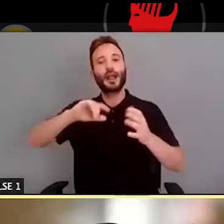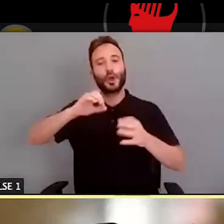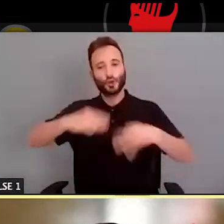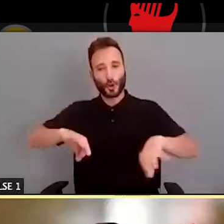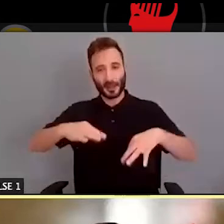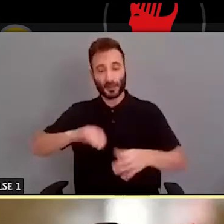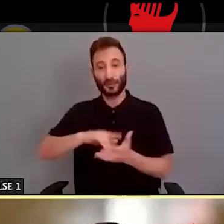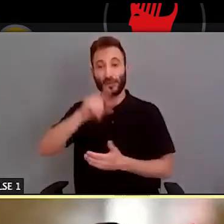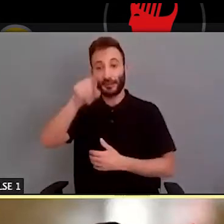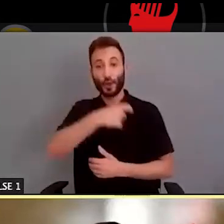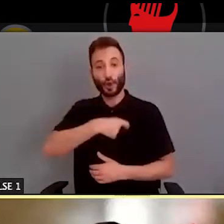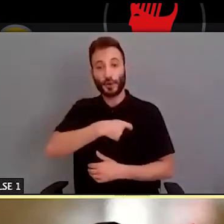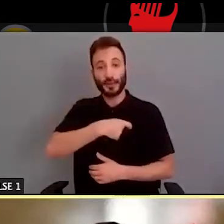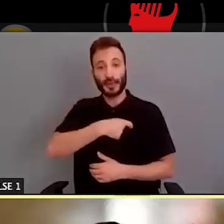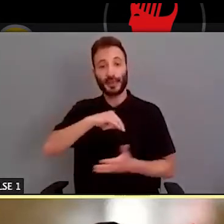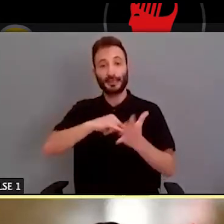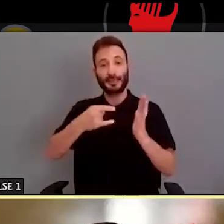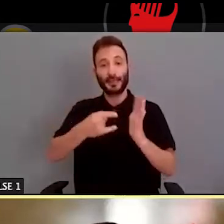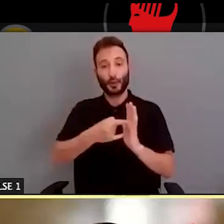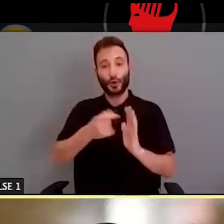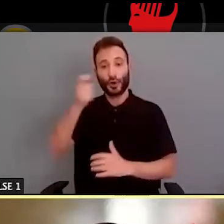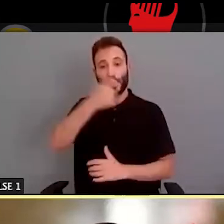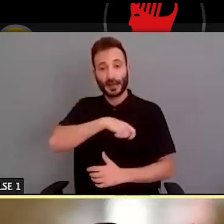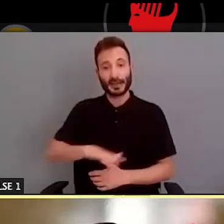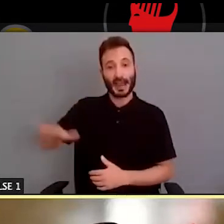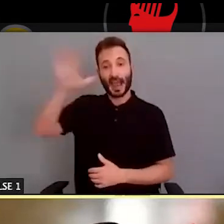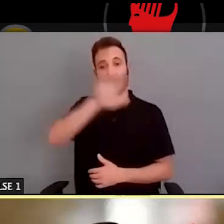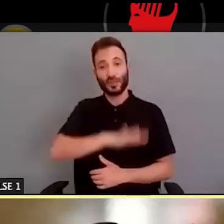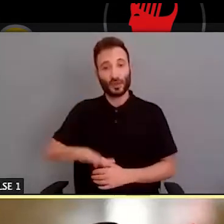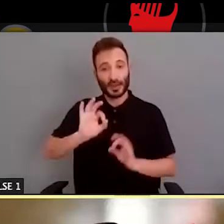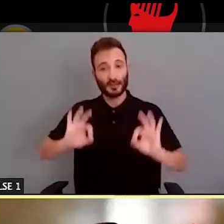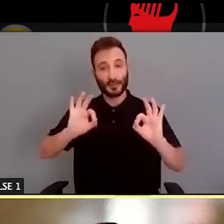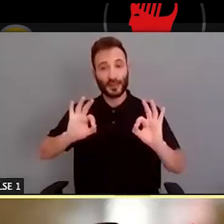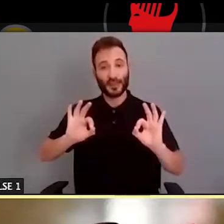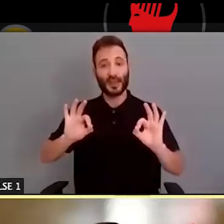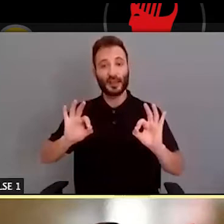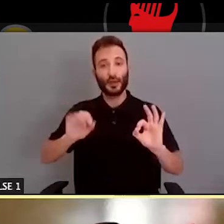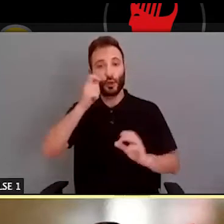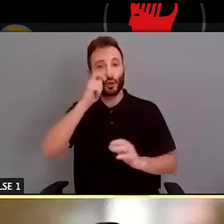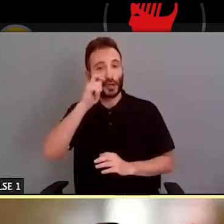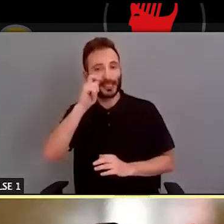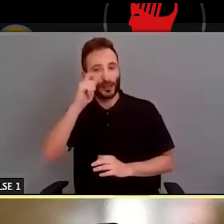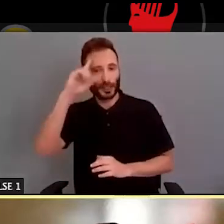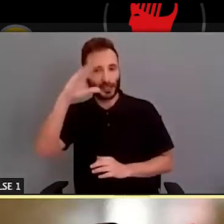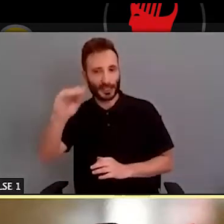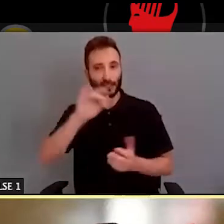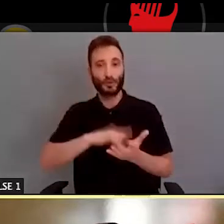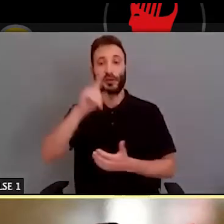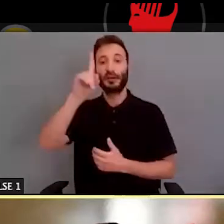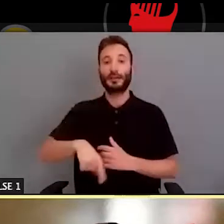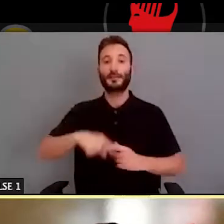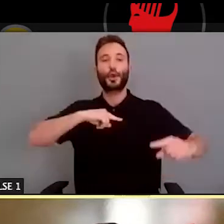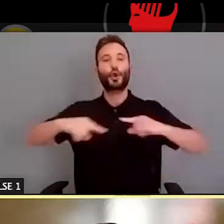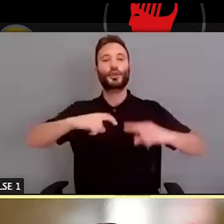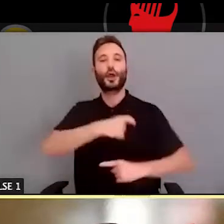Técnico Nacional de Destinos Turísticos Inteligentes. Y a nivel internacional coordina el Comité Internacional ISO de Turismo y Servicios